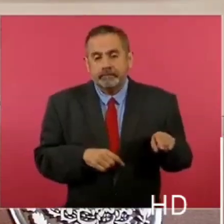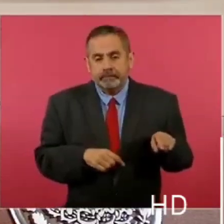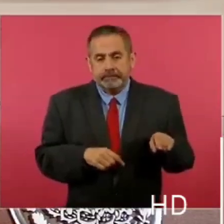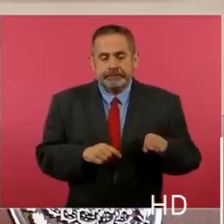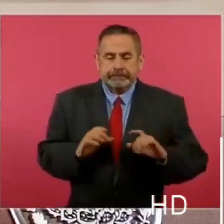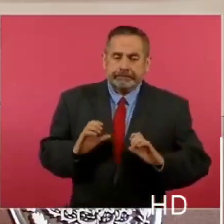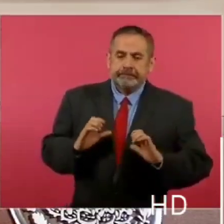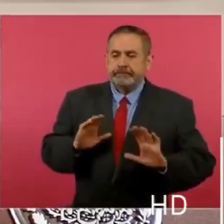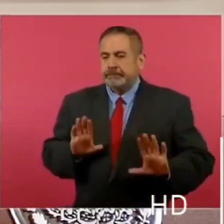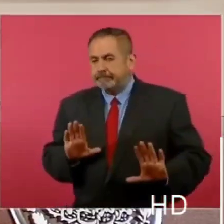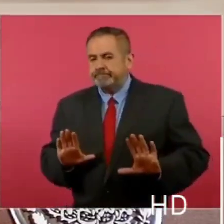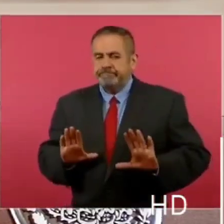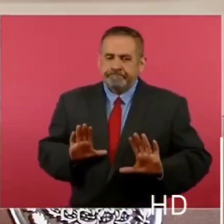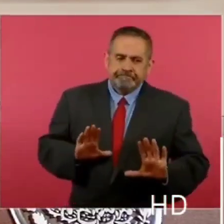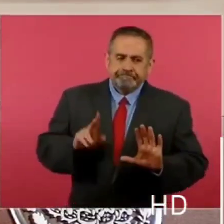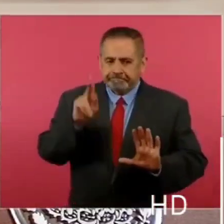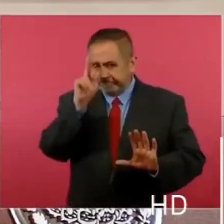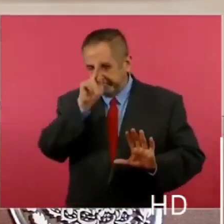moderándose